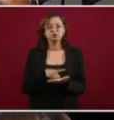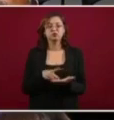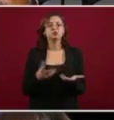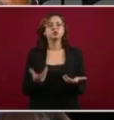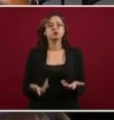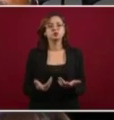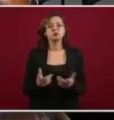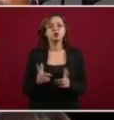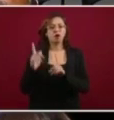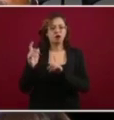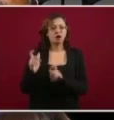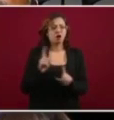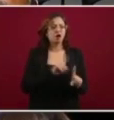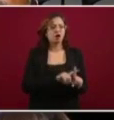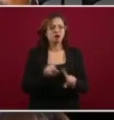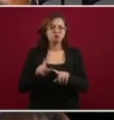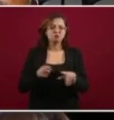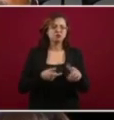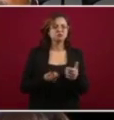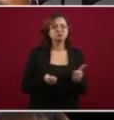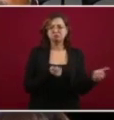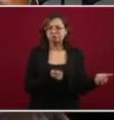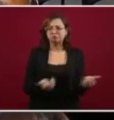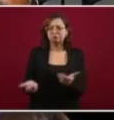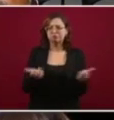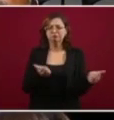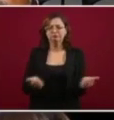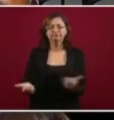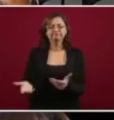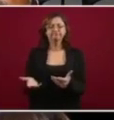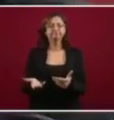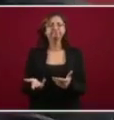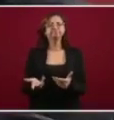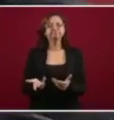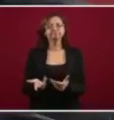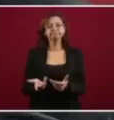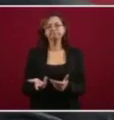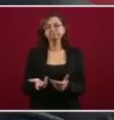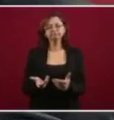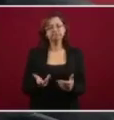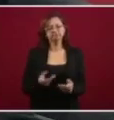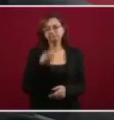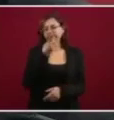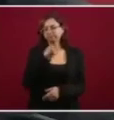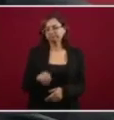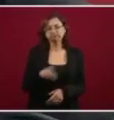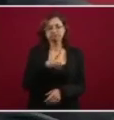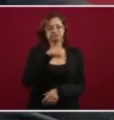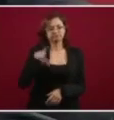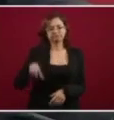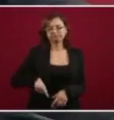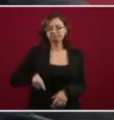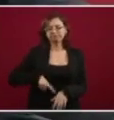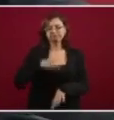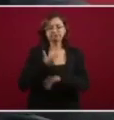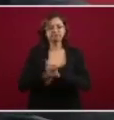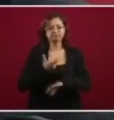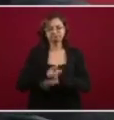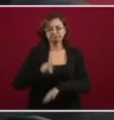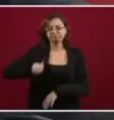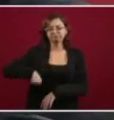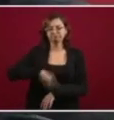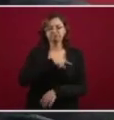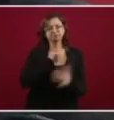contrabando de armas. Esto nos lleva a tener una relación permanente con el gobierno de Estados